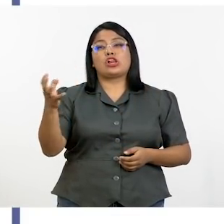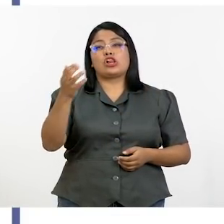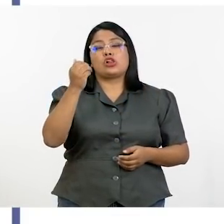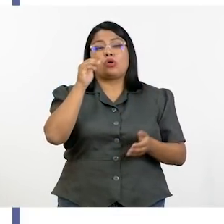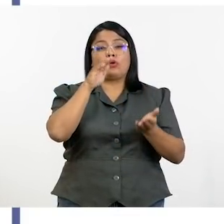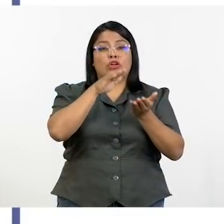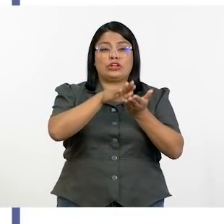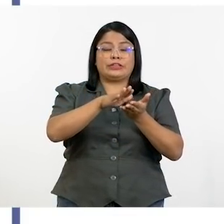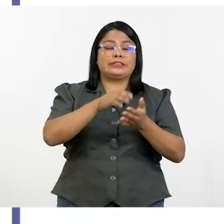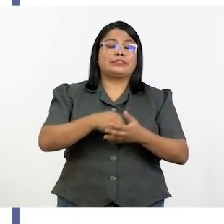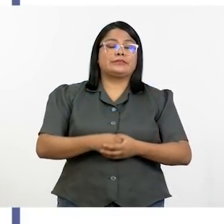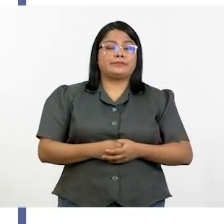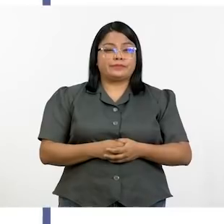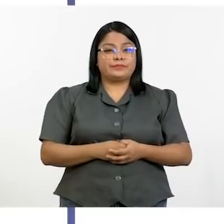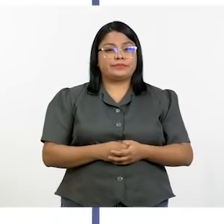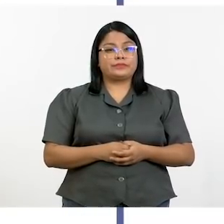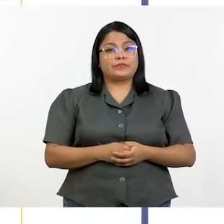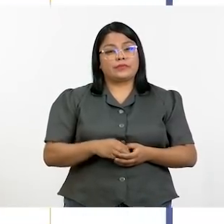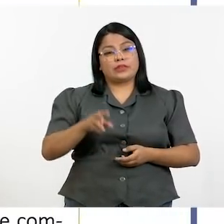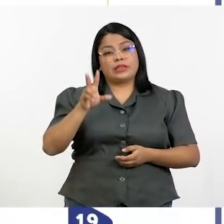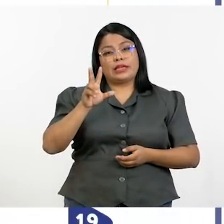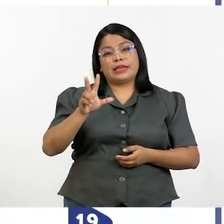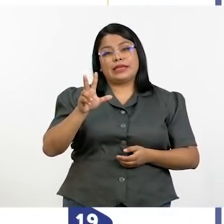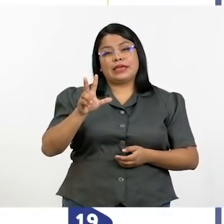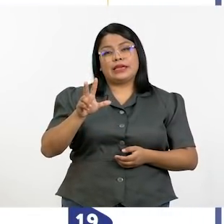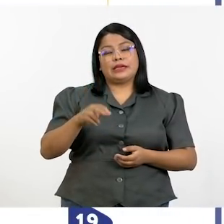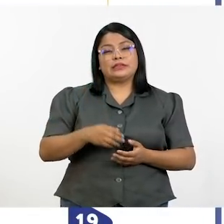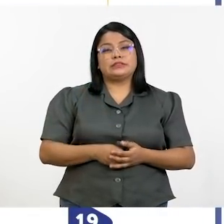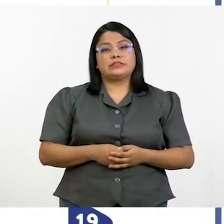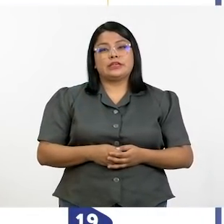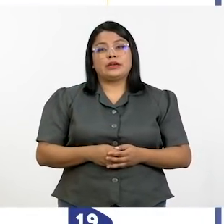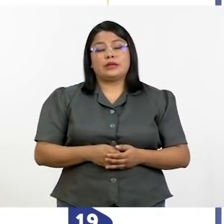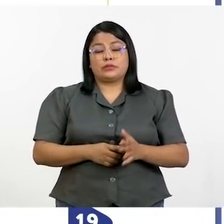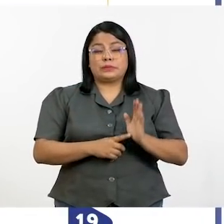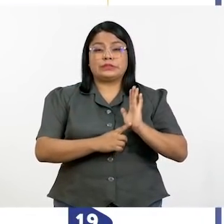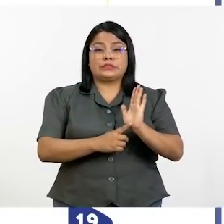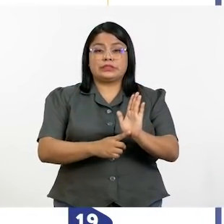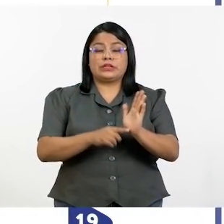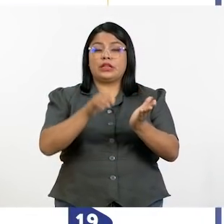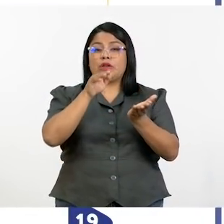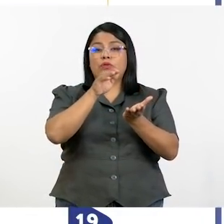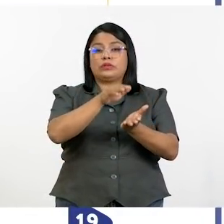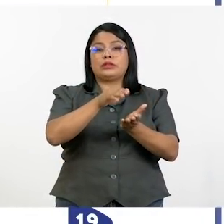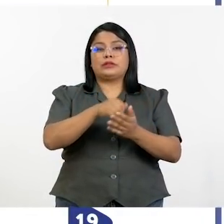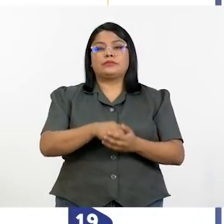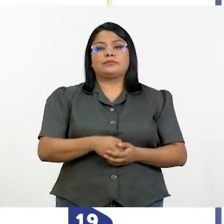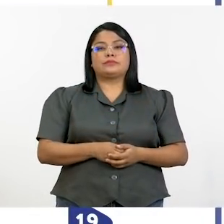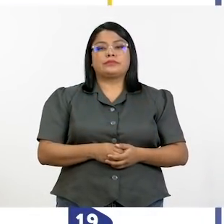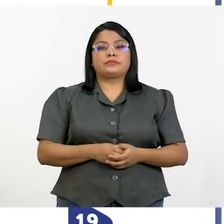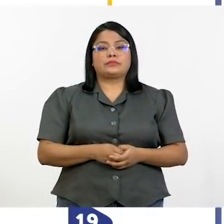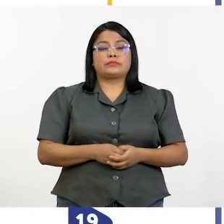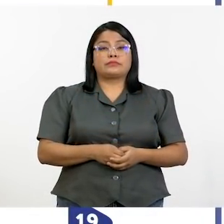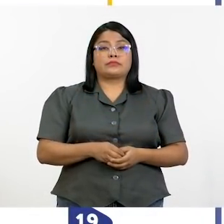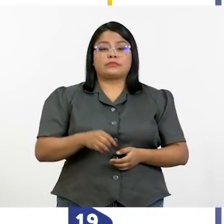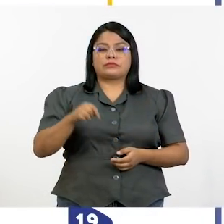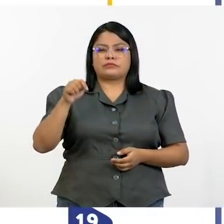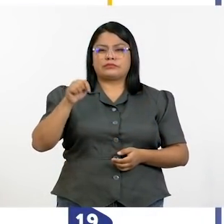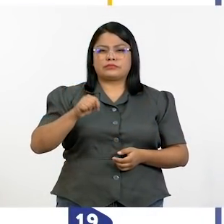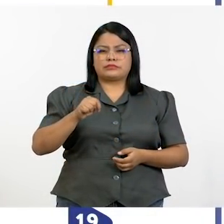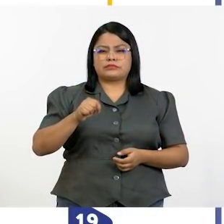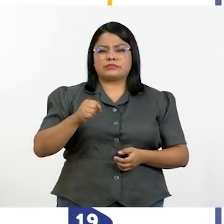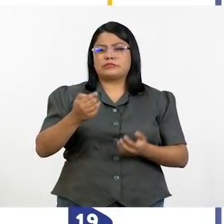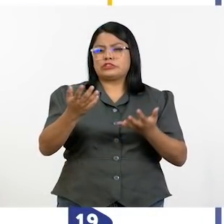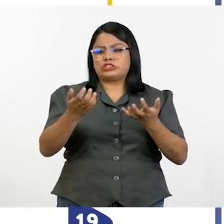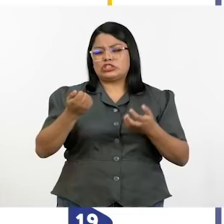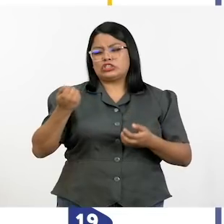de la unidad en estudio. 3. Producto de la unidad. Con este apartado se